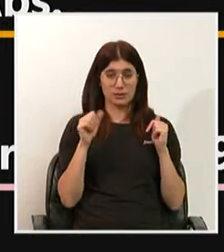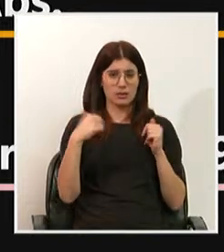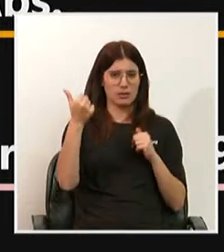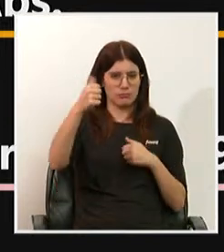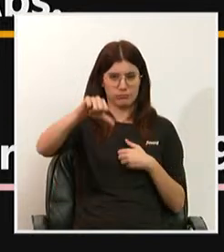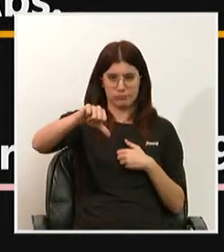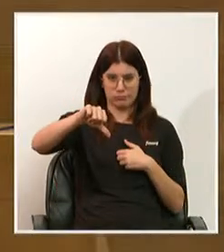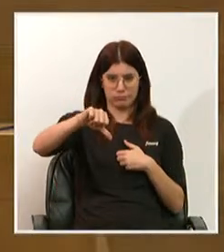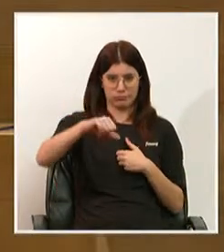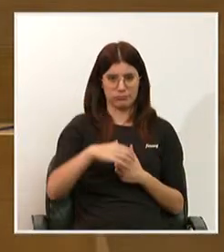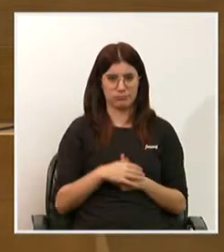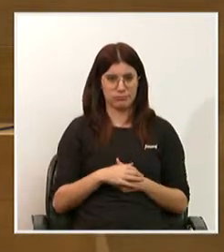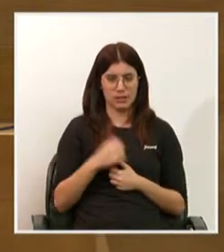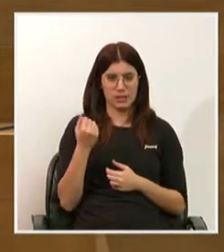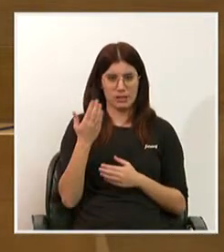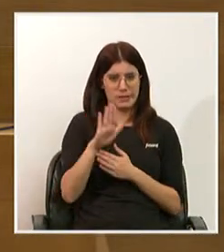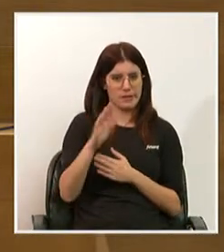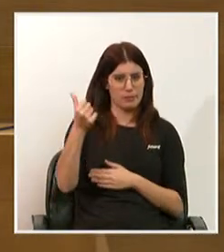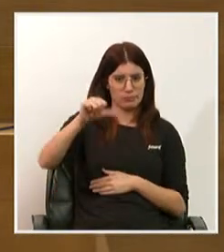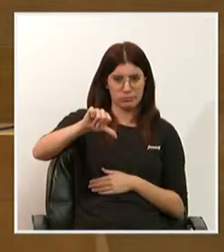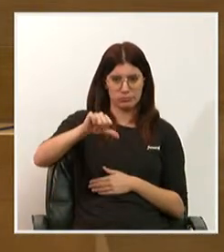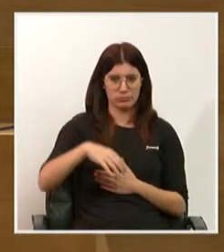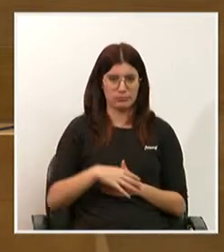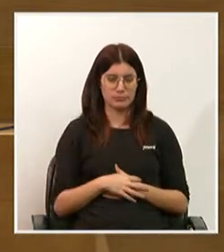rechazada la